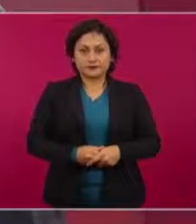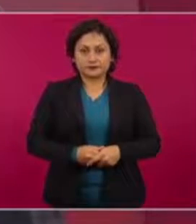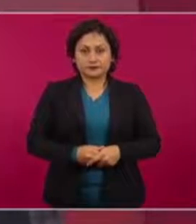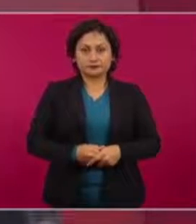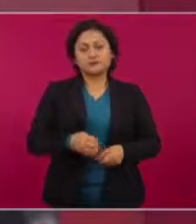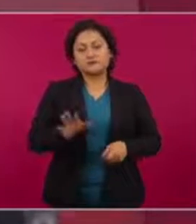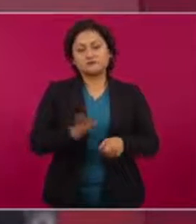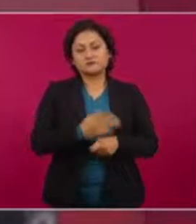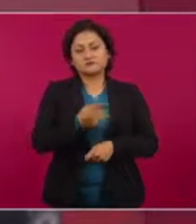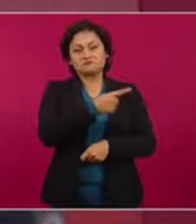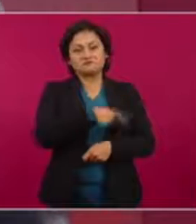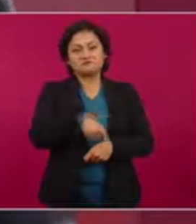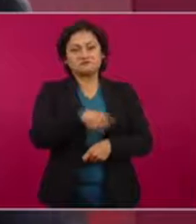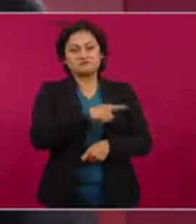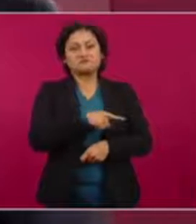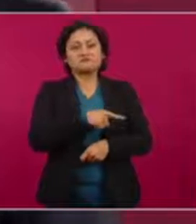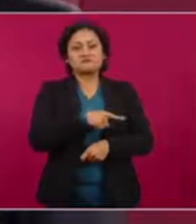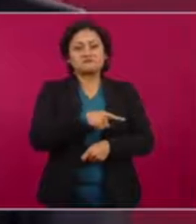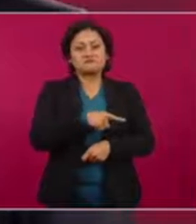mostraron su